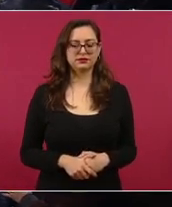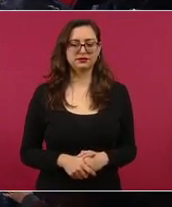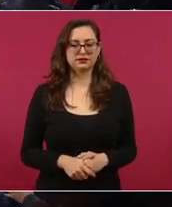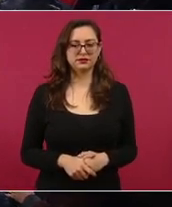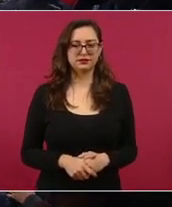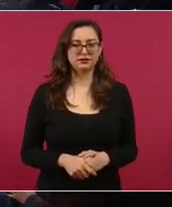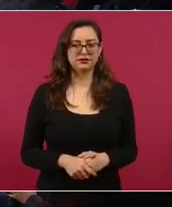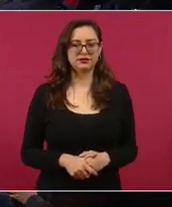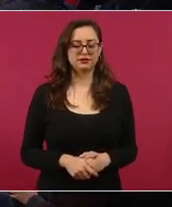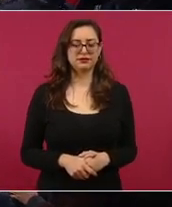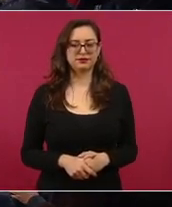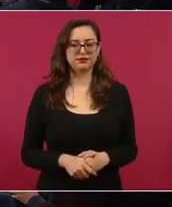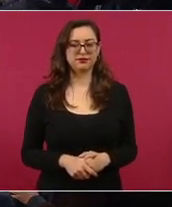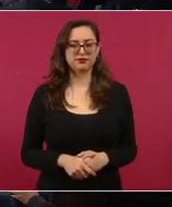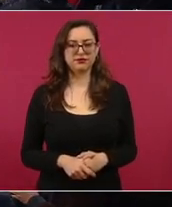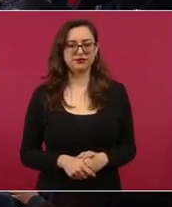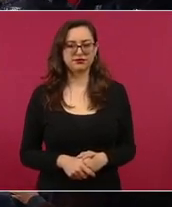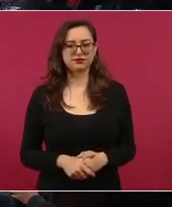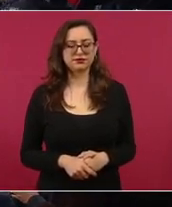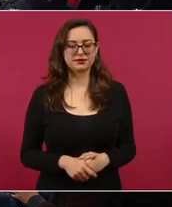Sí.